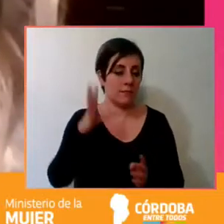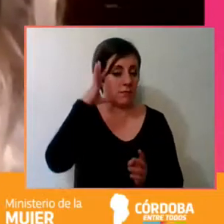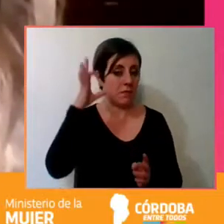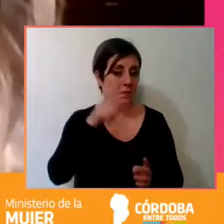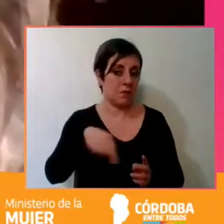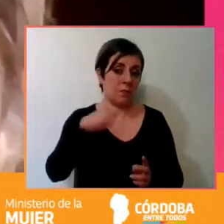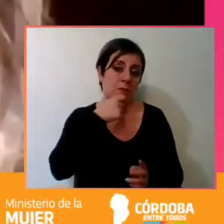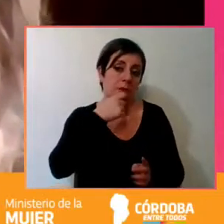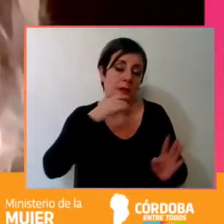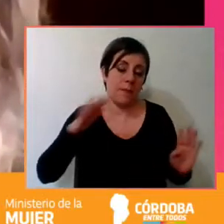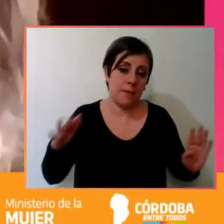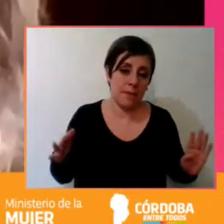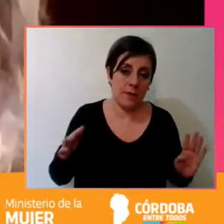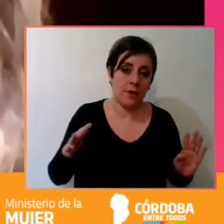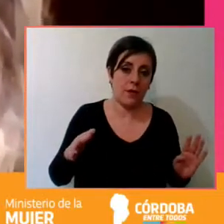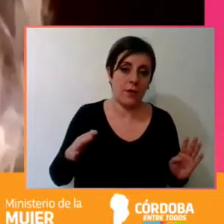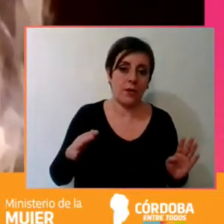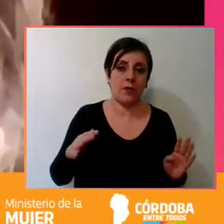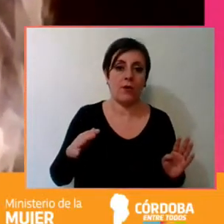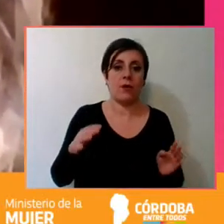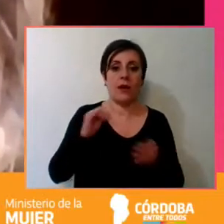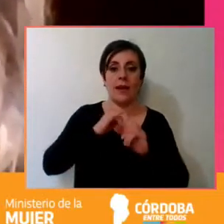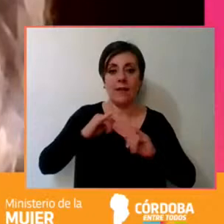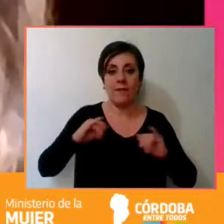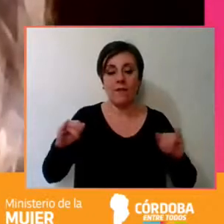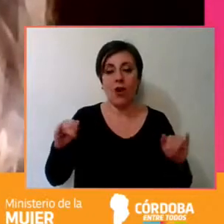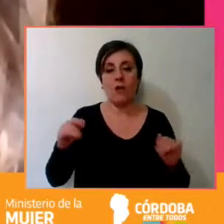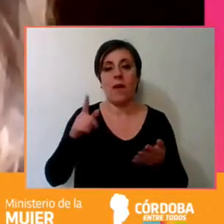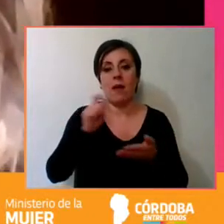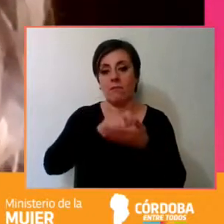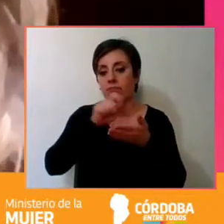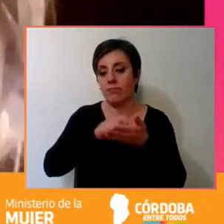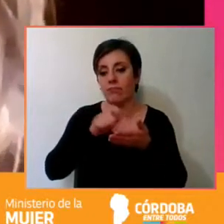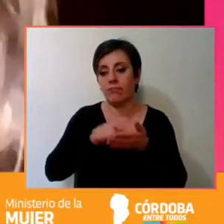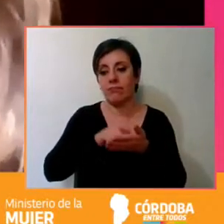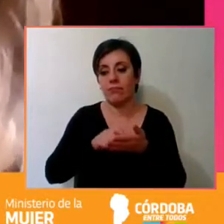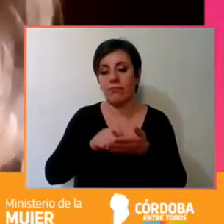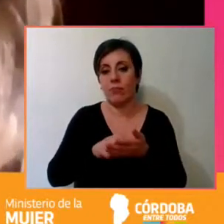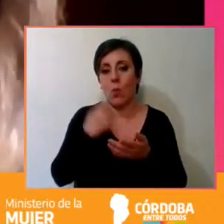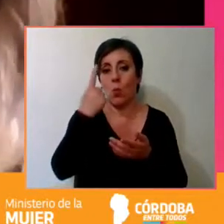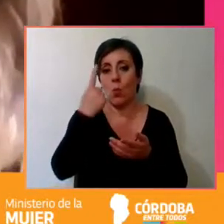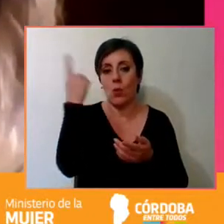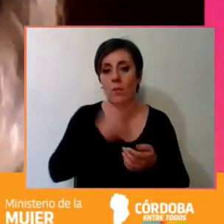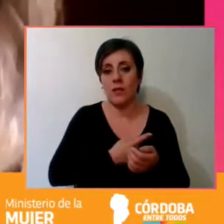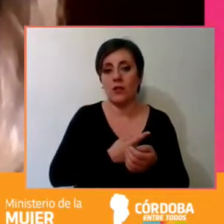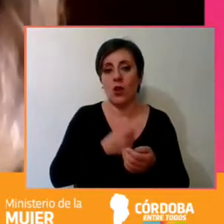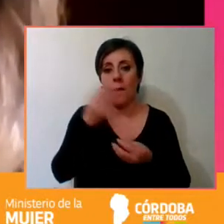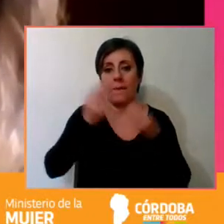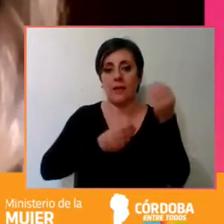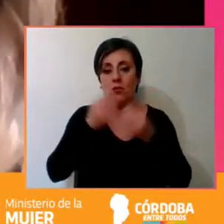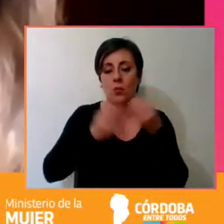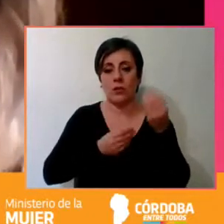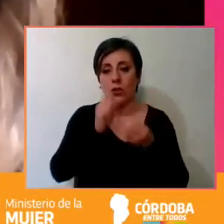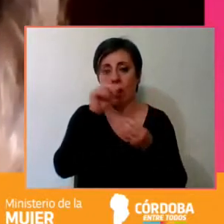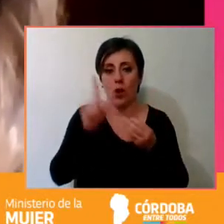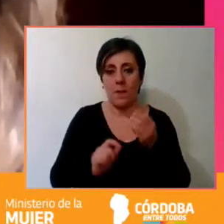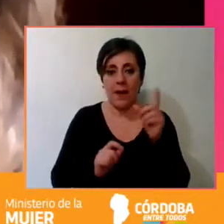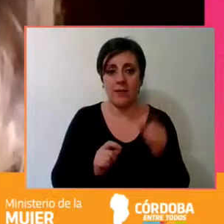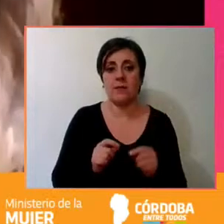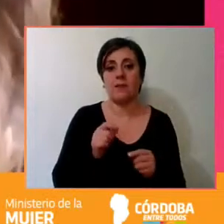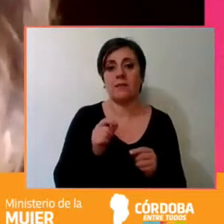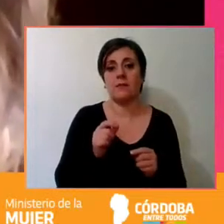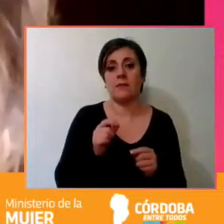por el informe hemisférico del MESECBI señala que ni un 1% de los presupuestos de los países se